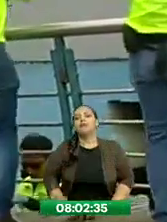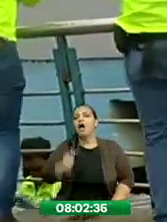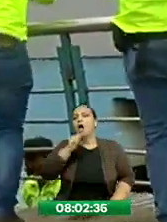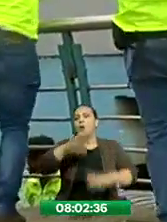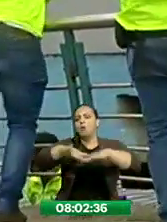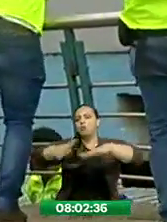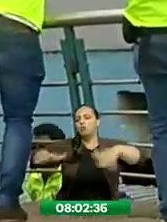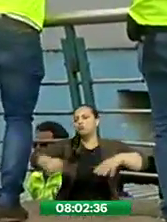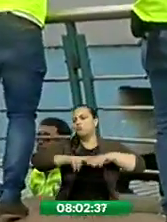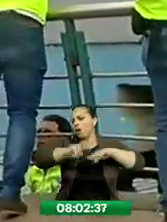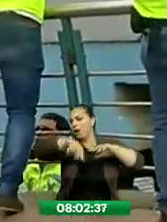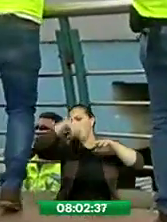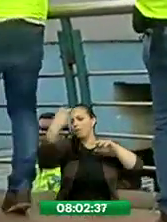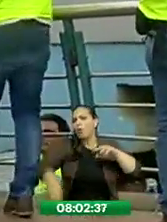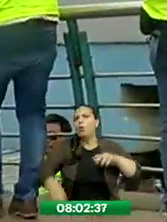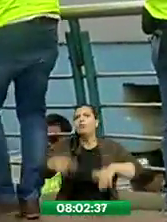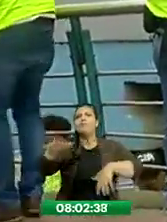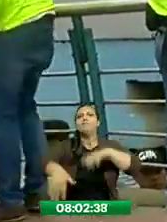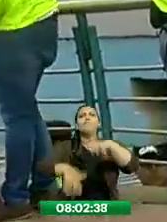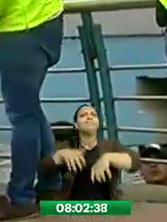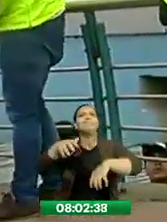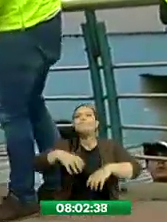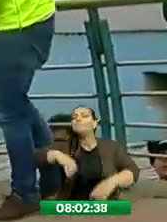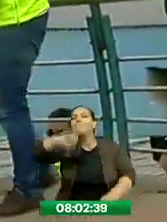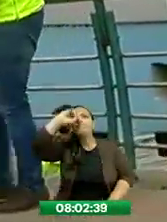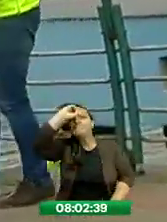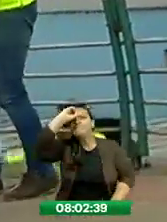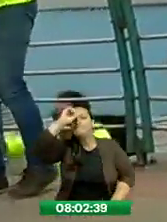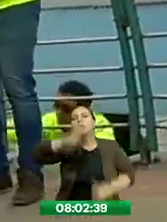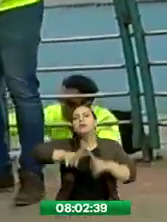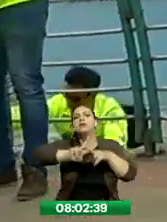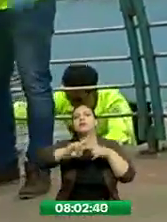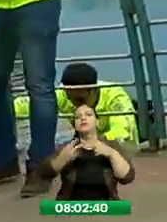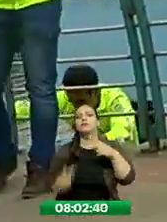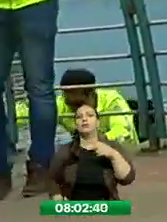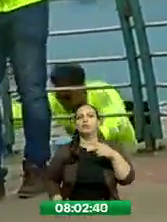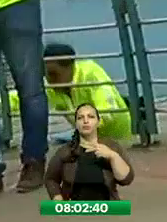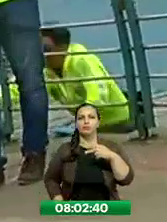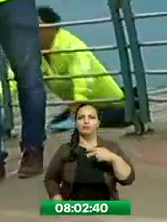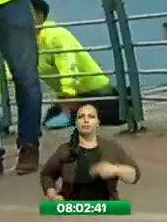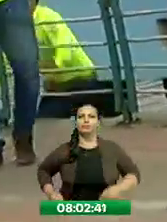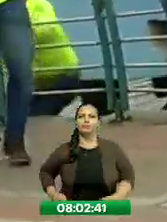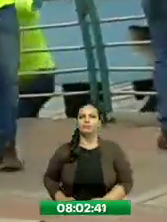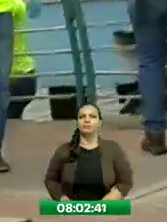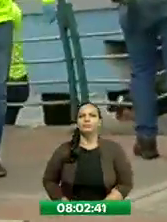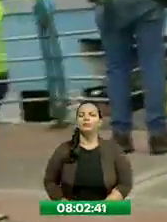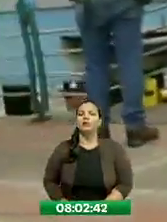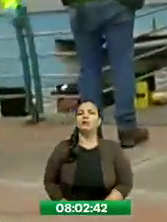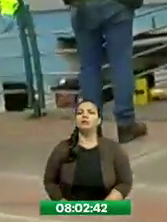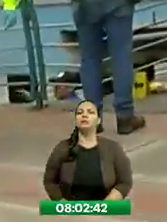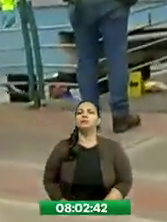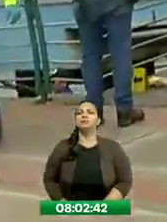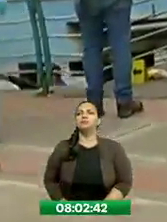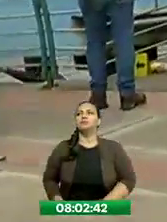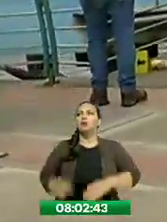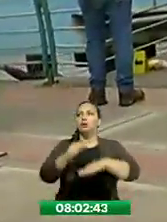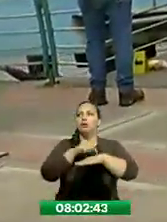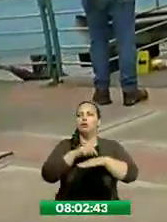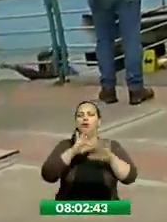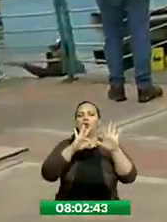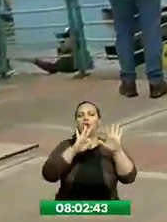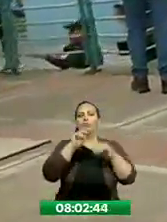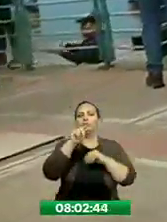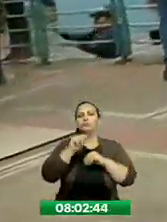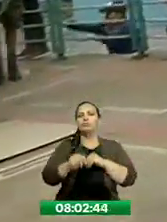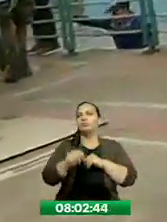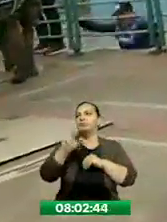la noticia en la comunidad. Estamos en vivo, son 8 de la mañana con 3 minutos. Ahí está el